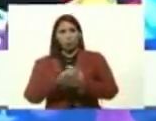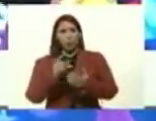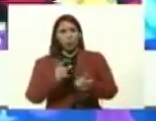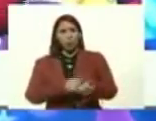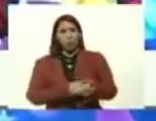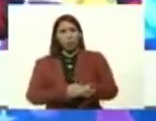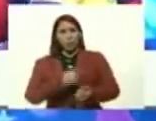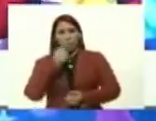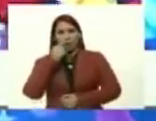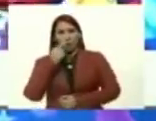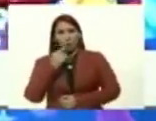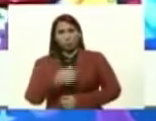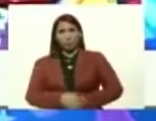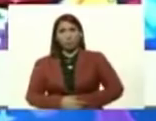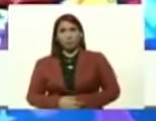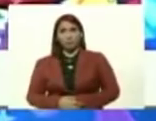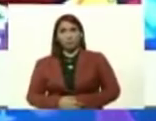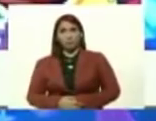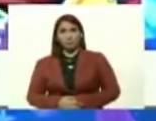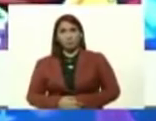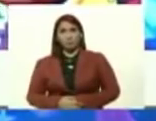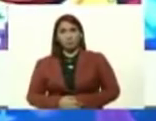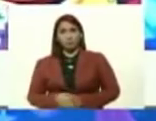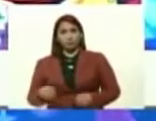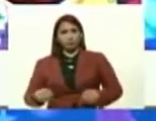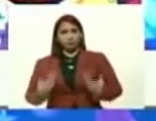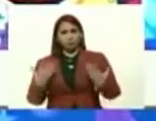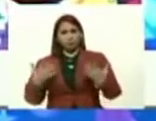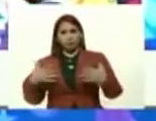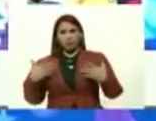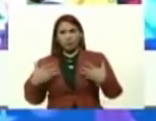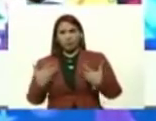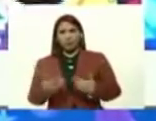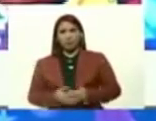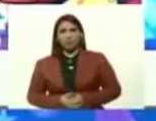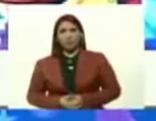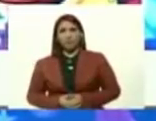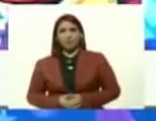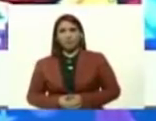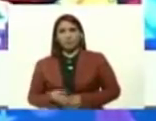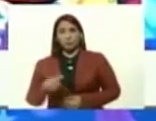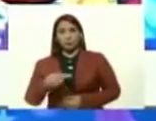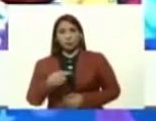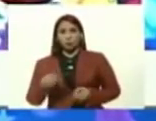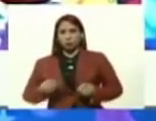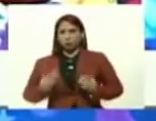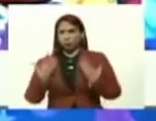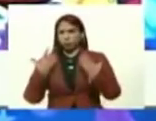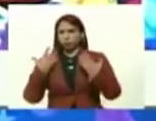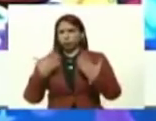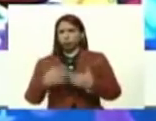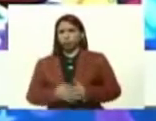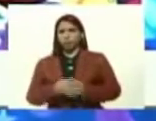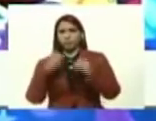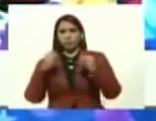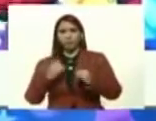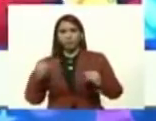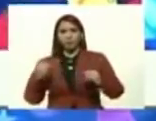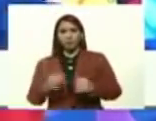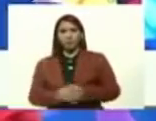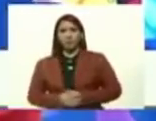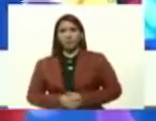Inchalá. Yulimar, nos ha llenado de alegría, estamos muy contentos, de verdad, muy felices.